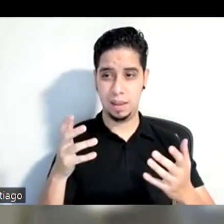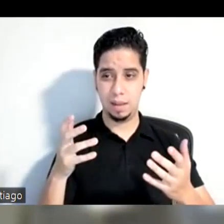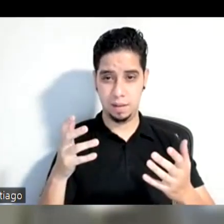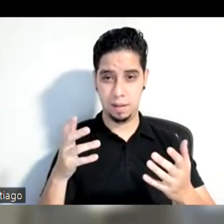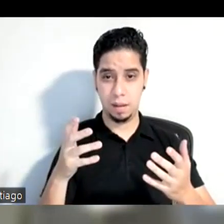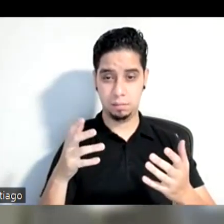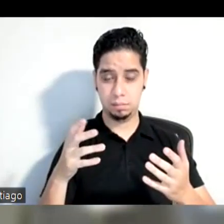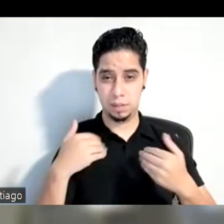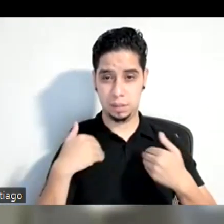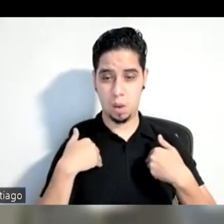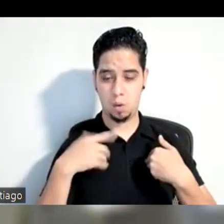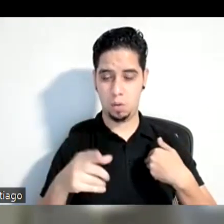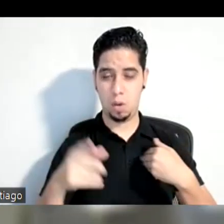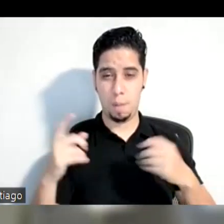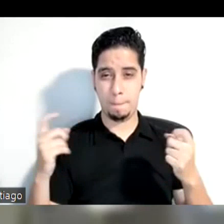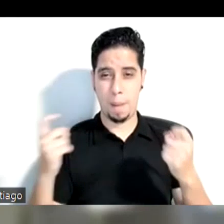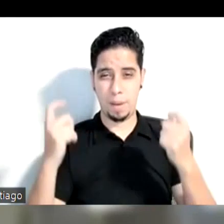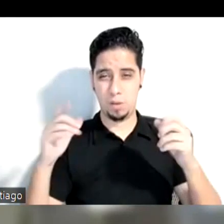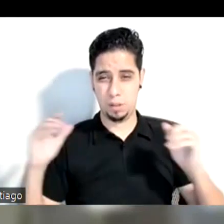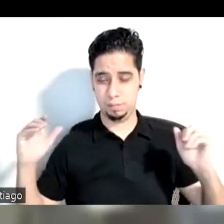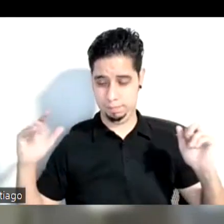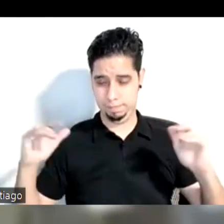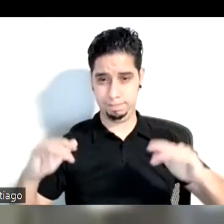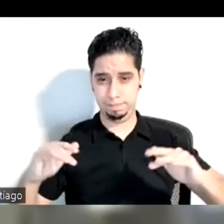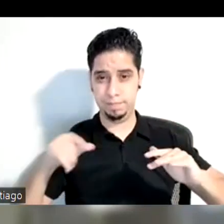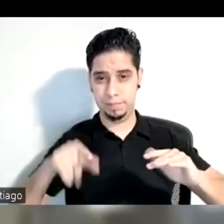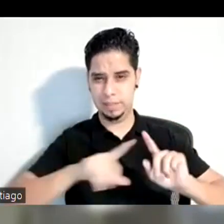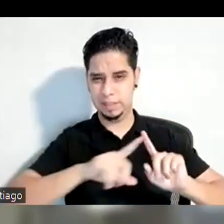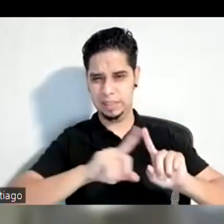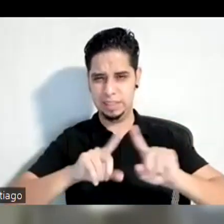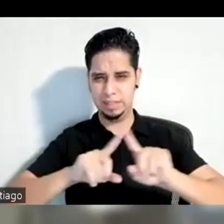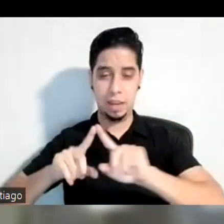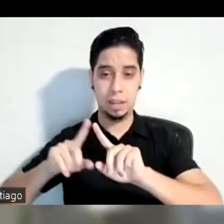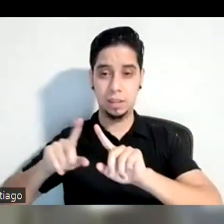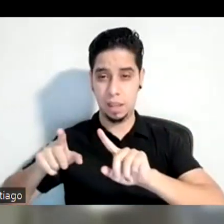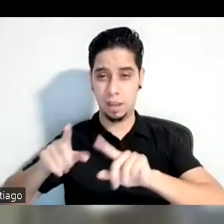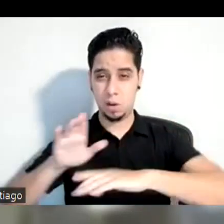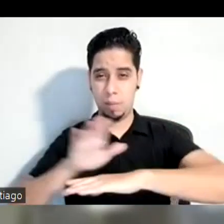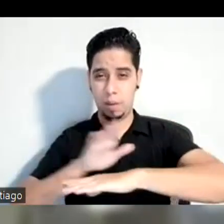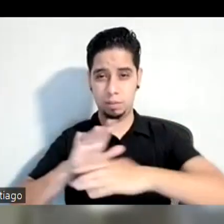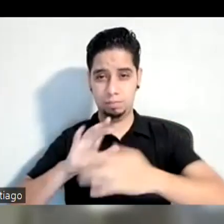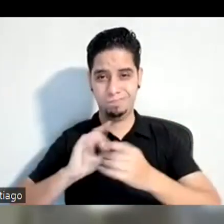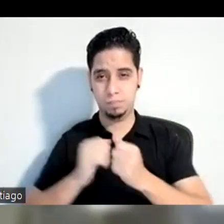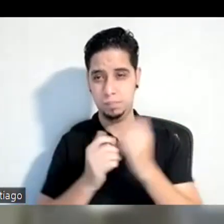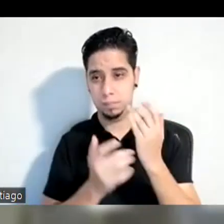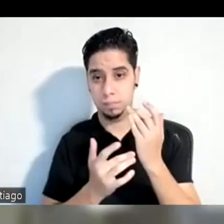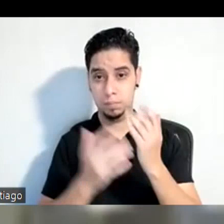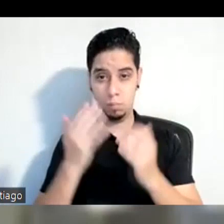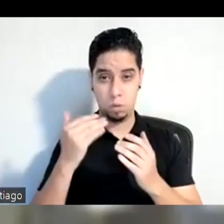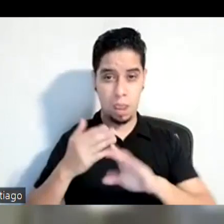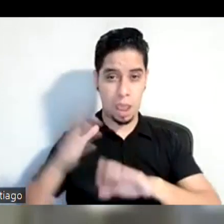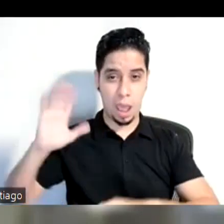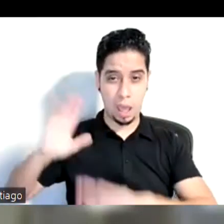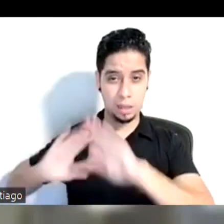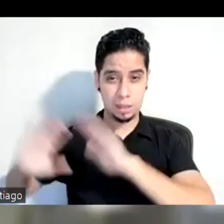habían unos pabellones, ajá, ¿te acuerdas? De diferentes compañías tecnológicas, porque las ferias mundiales era